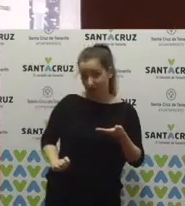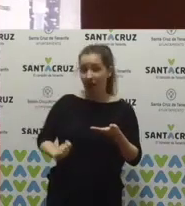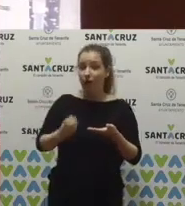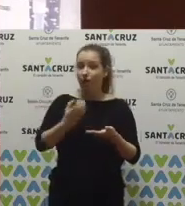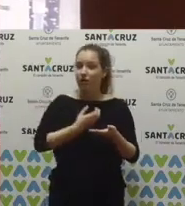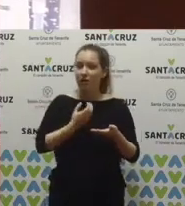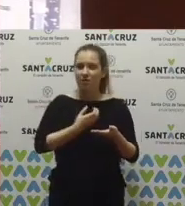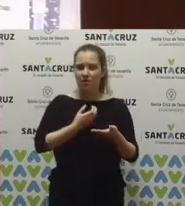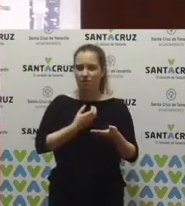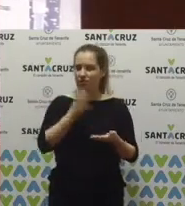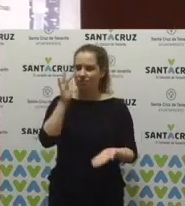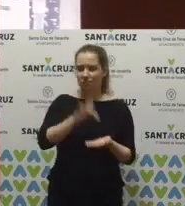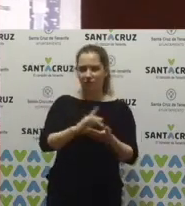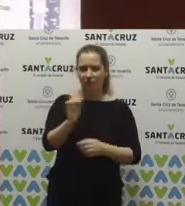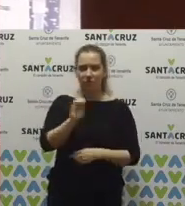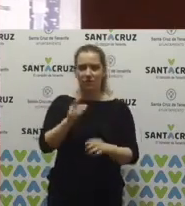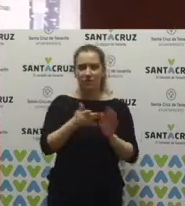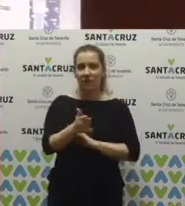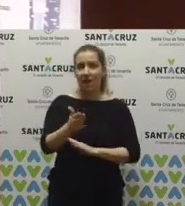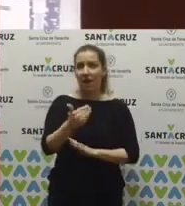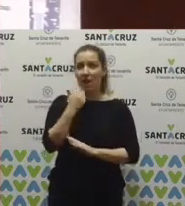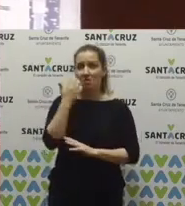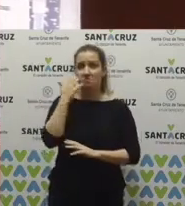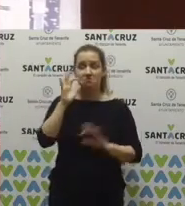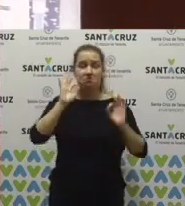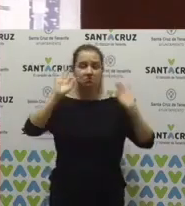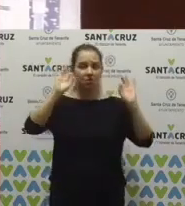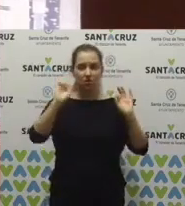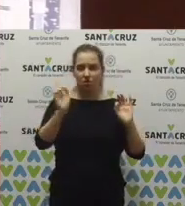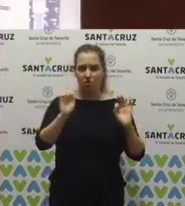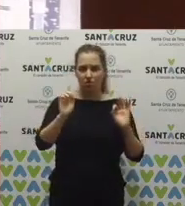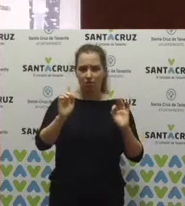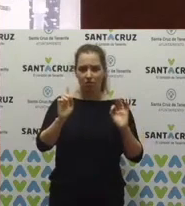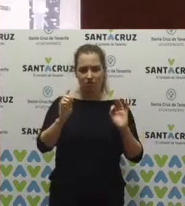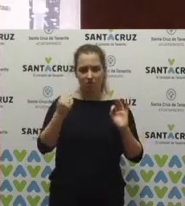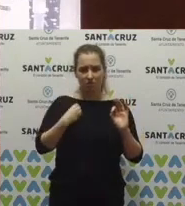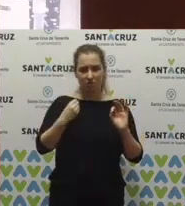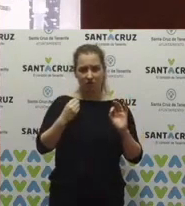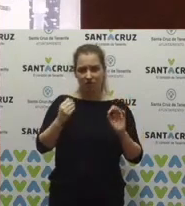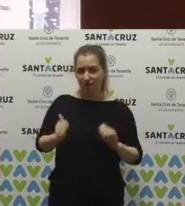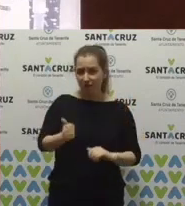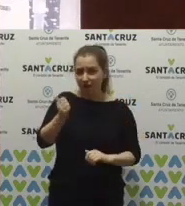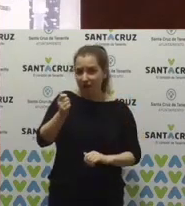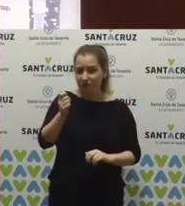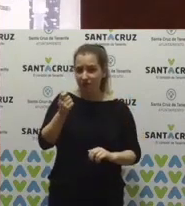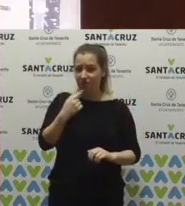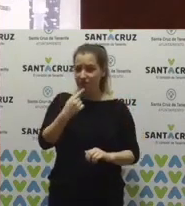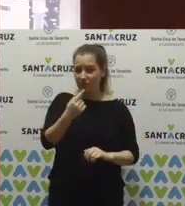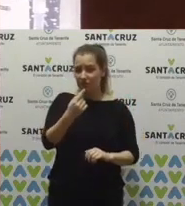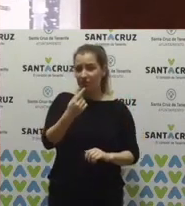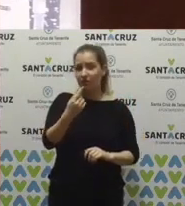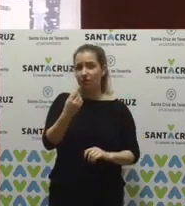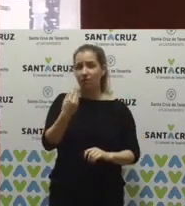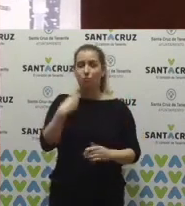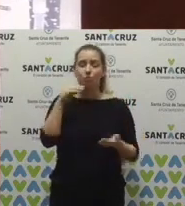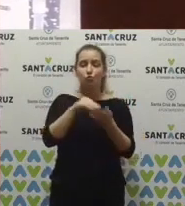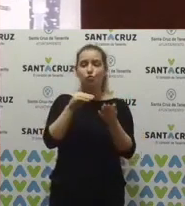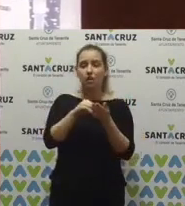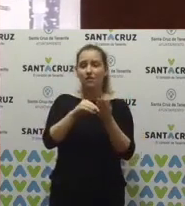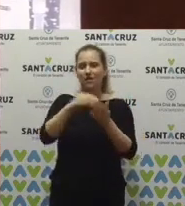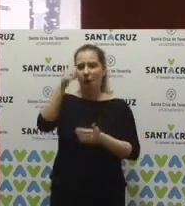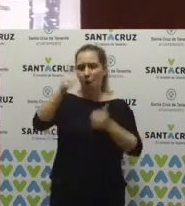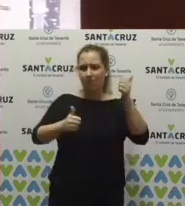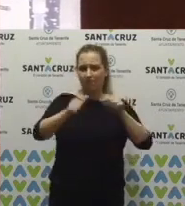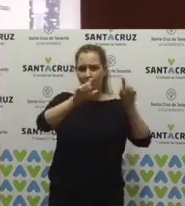anecdótica y tampoco tampoco es falso el que muchas ocasiones y la competitividad que a veces